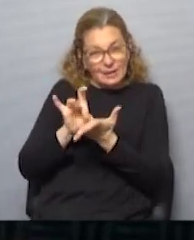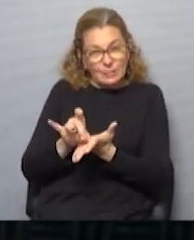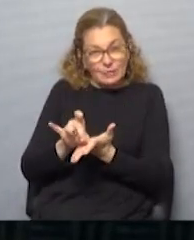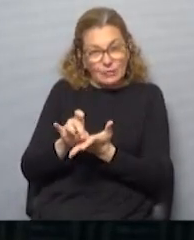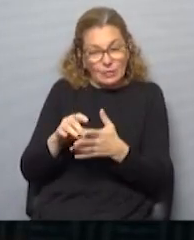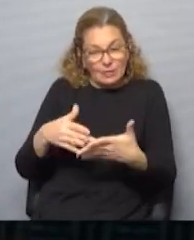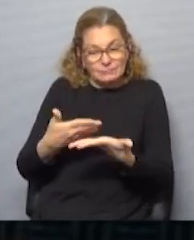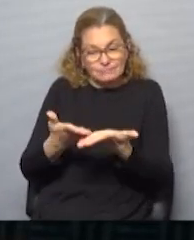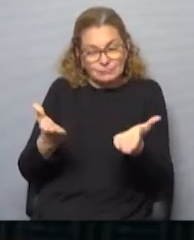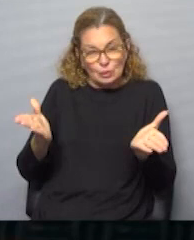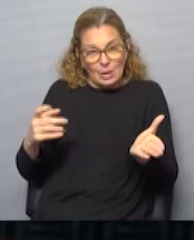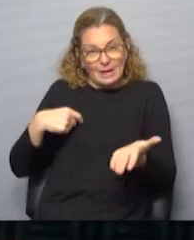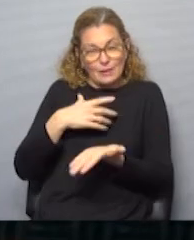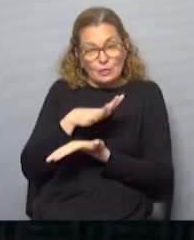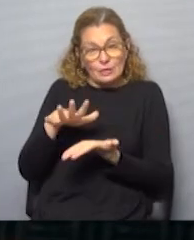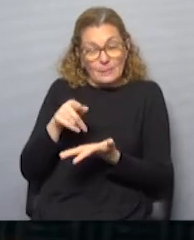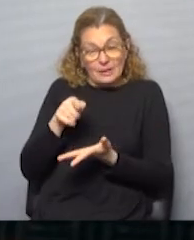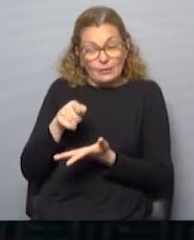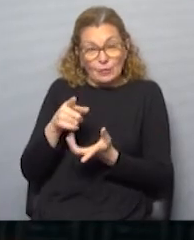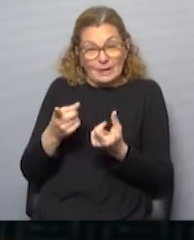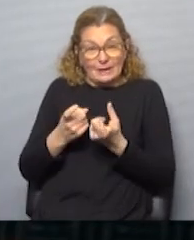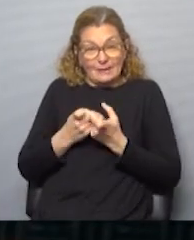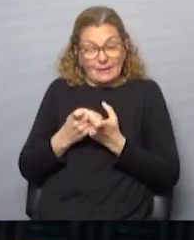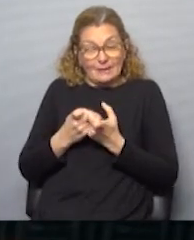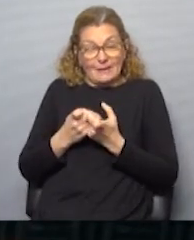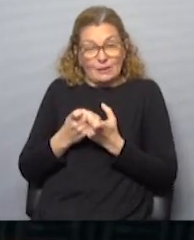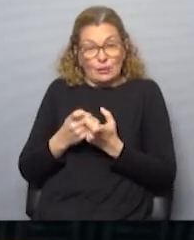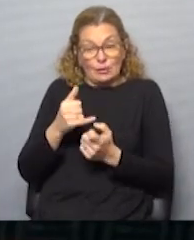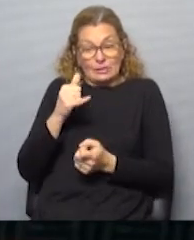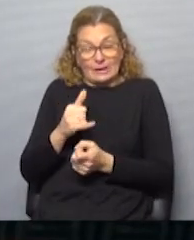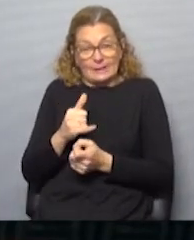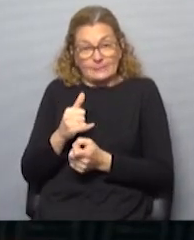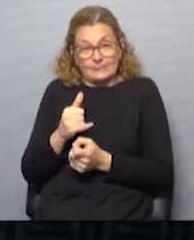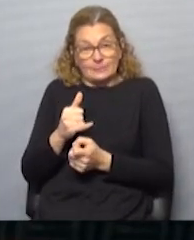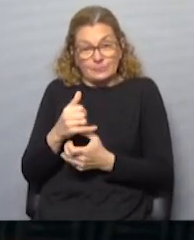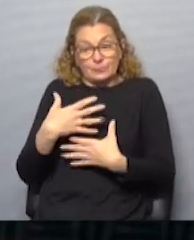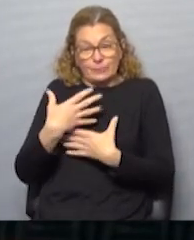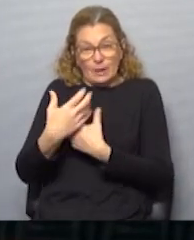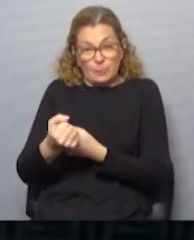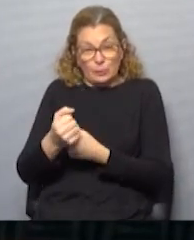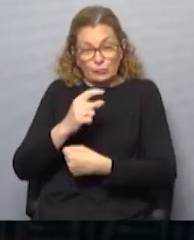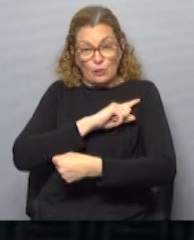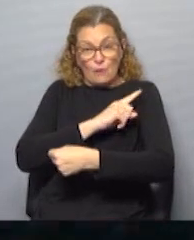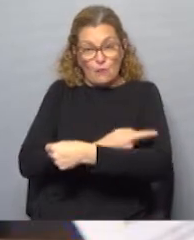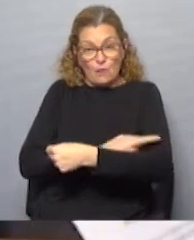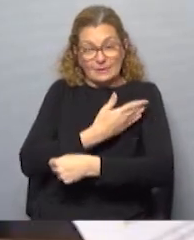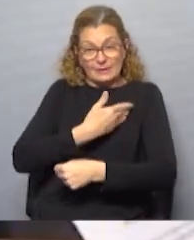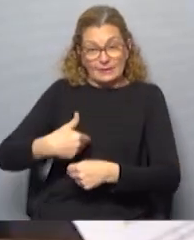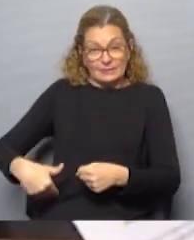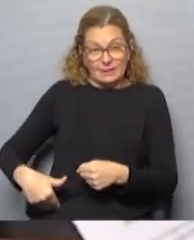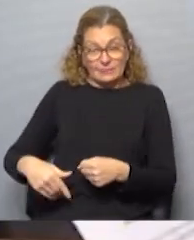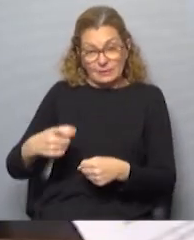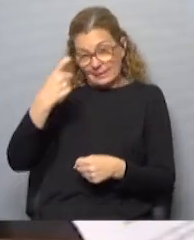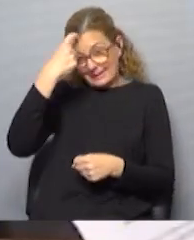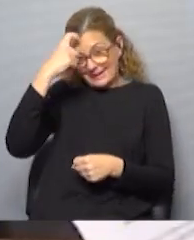de toda la sociedad y para eso es necesario tener un aporte fuerte del estado los